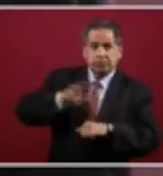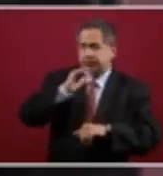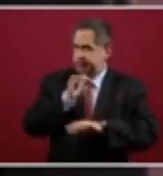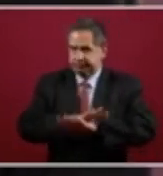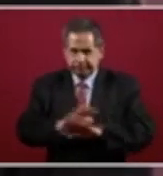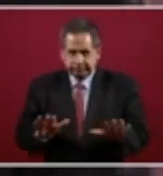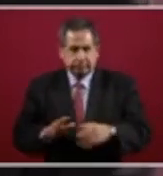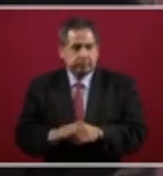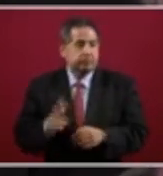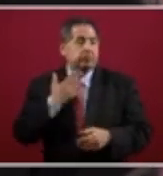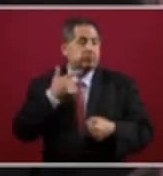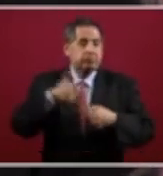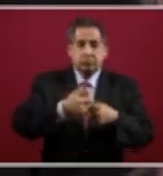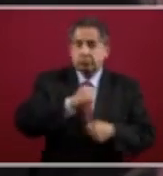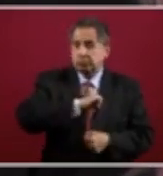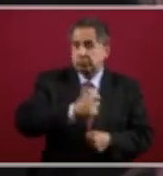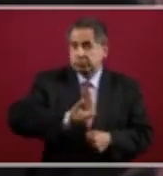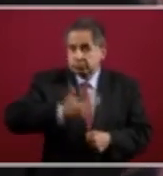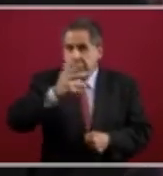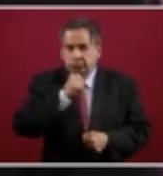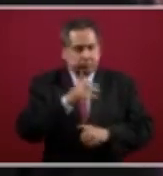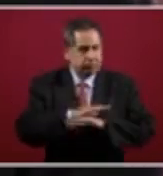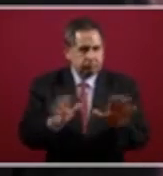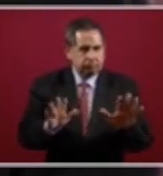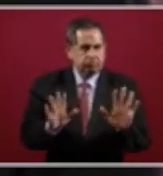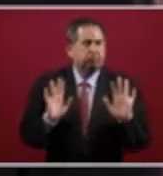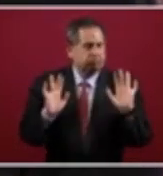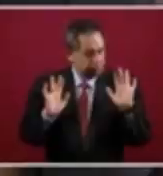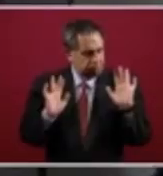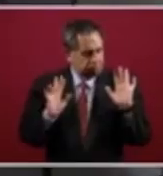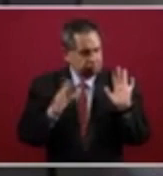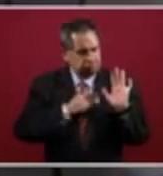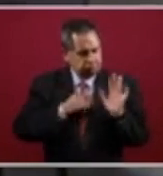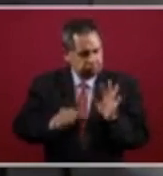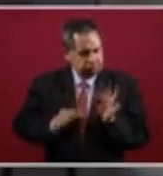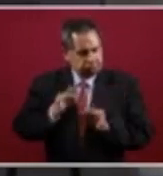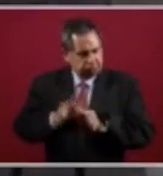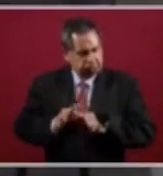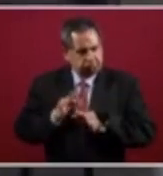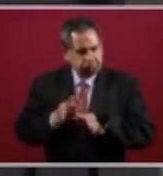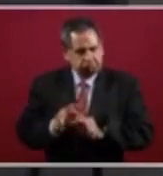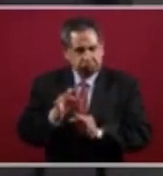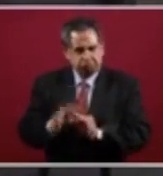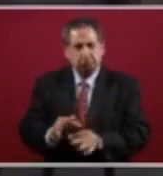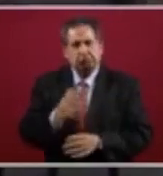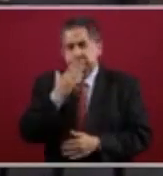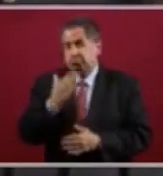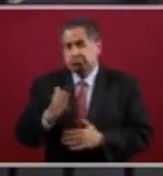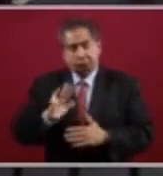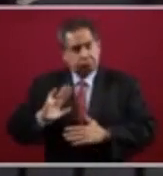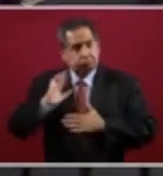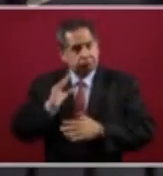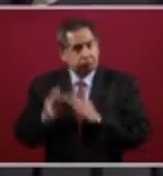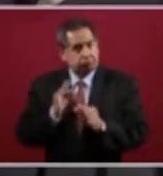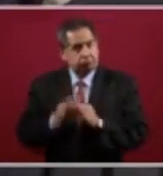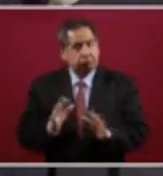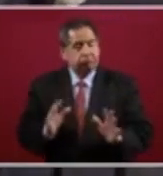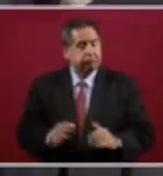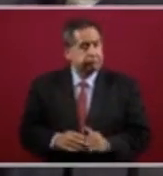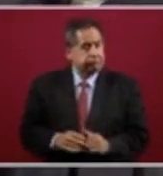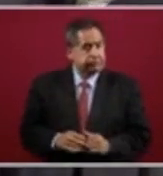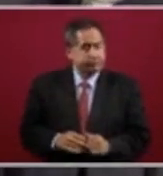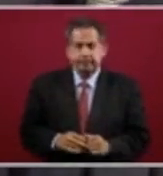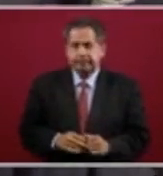haber gasolinazos y estamos cumpliendo. Además,